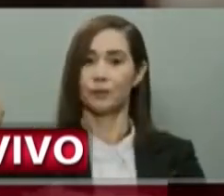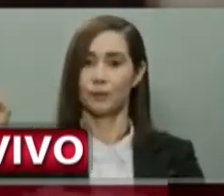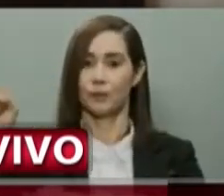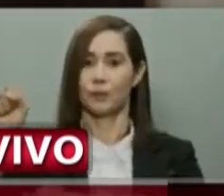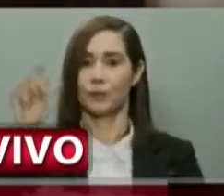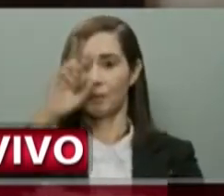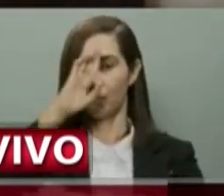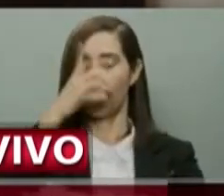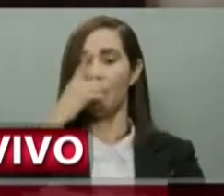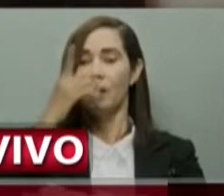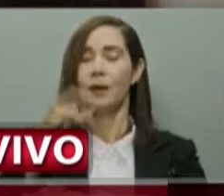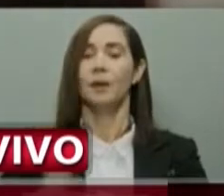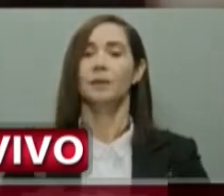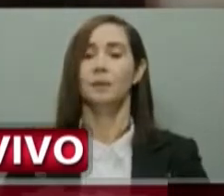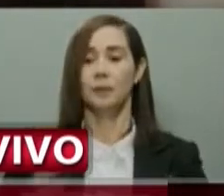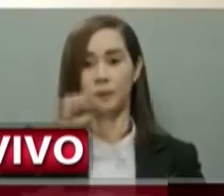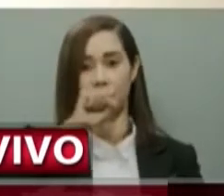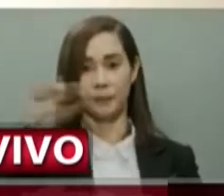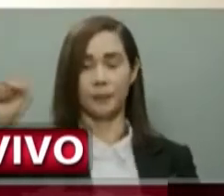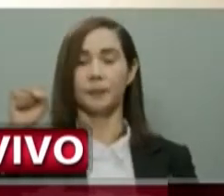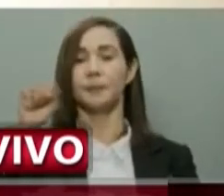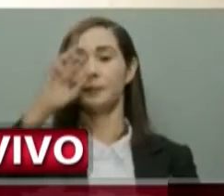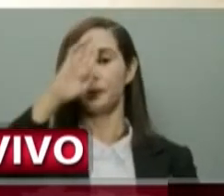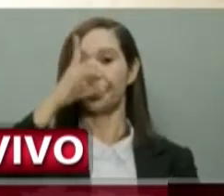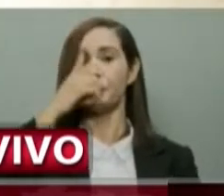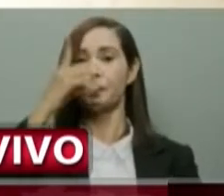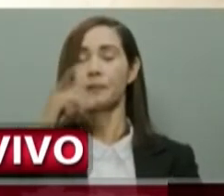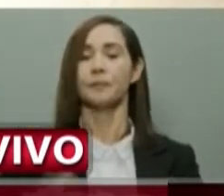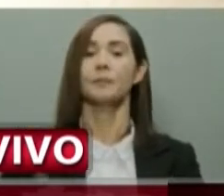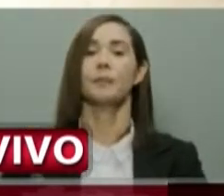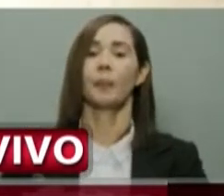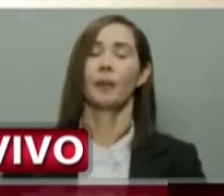país. Para el sur del país,